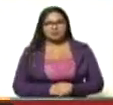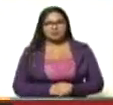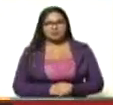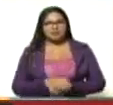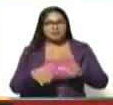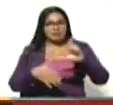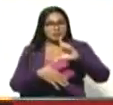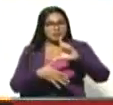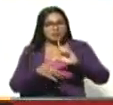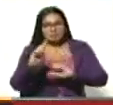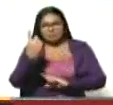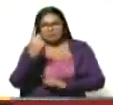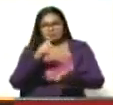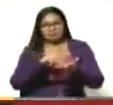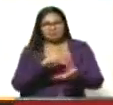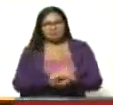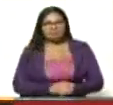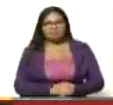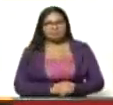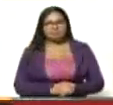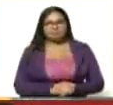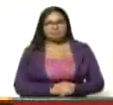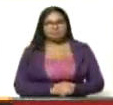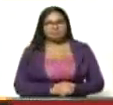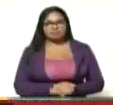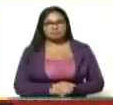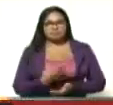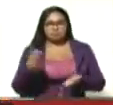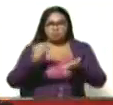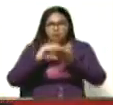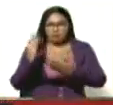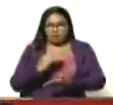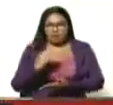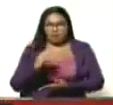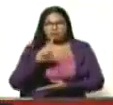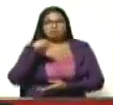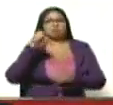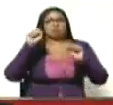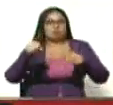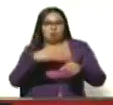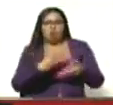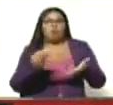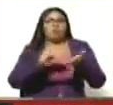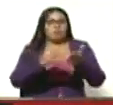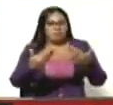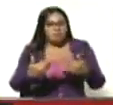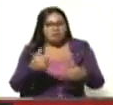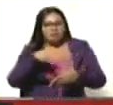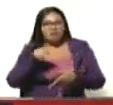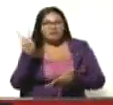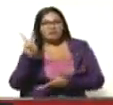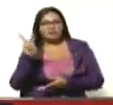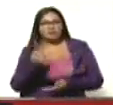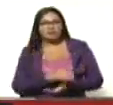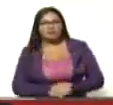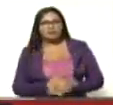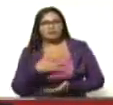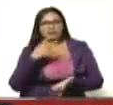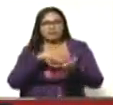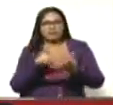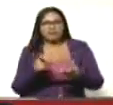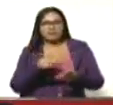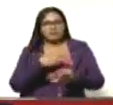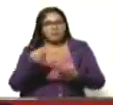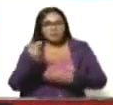Va a volver en Sudamérica. Mm-hmm. If you want to come back. I will definitely come back. Definitivamente quiere regresar. Quiero estar aquí, no me